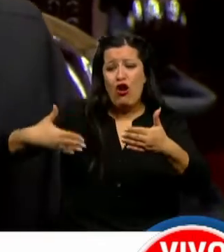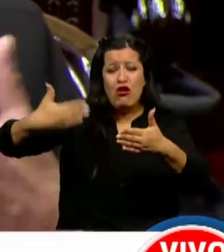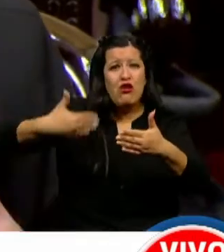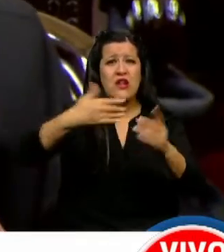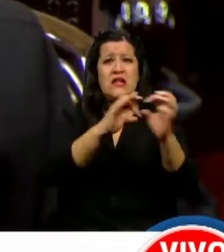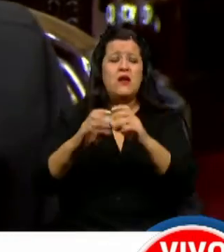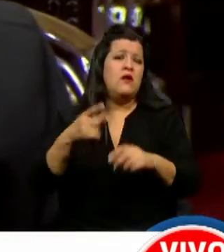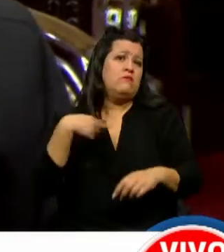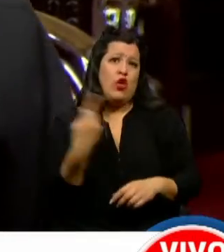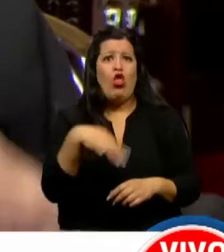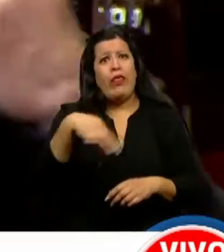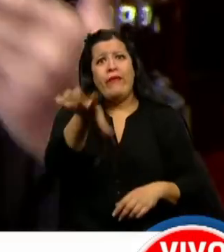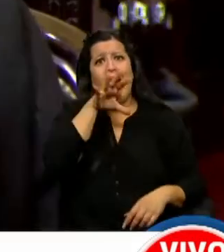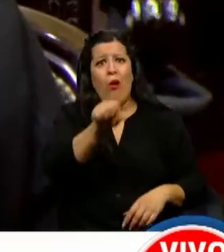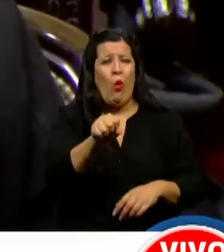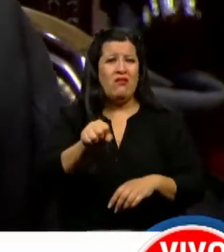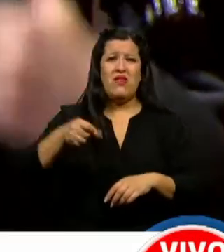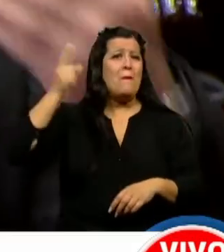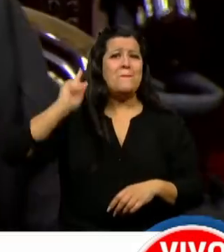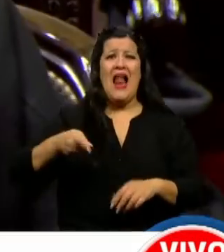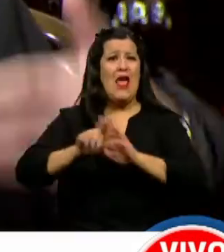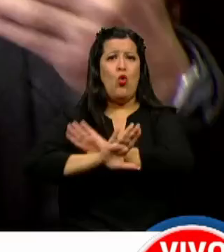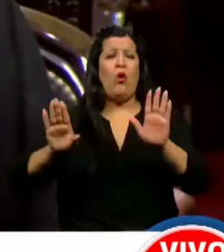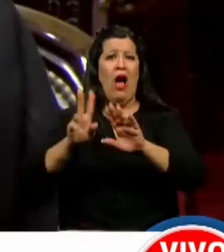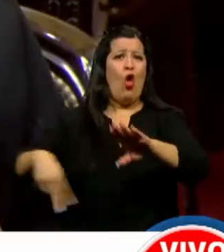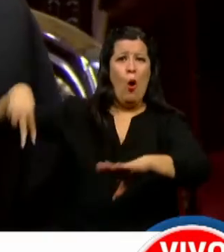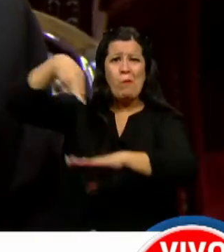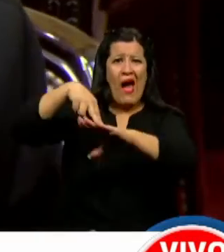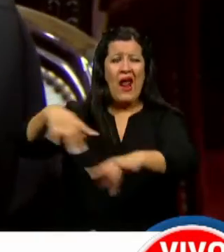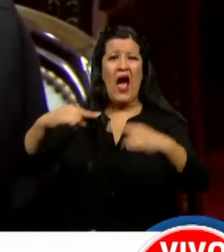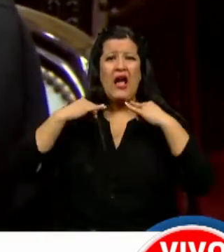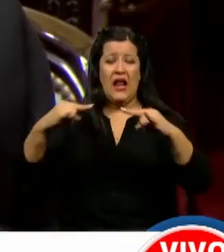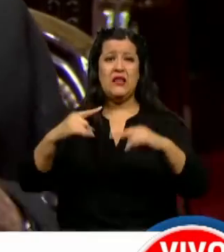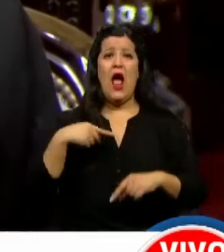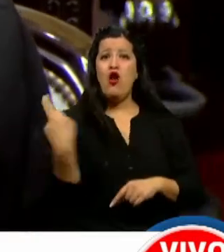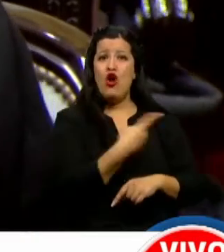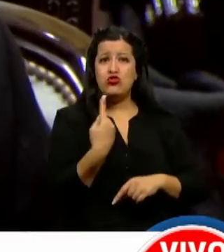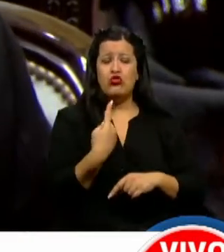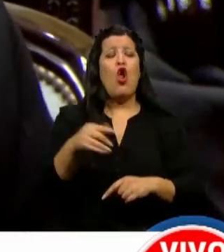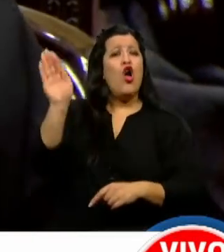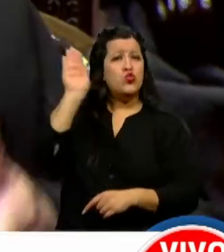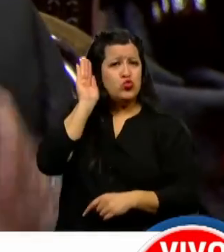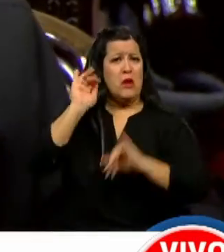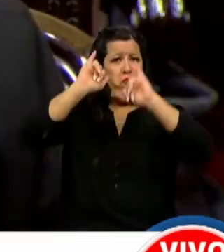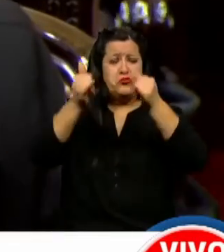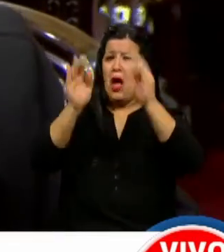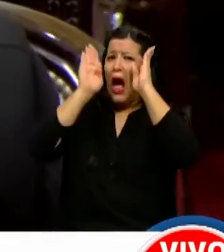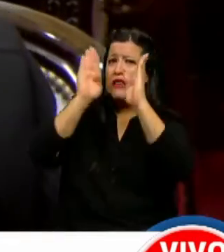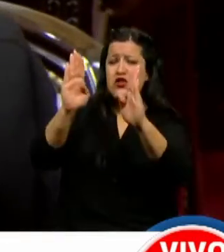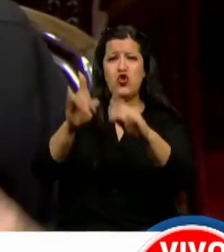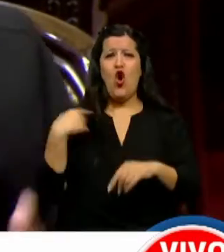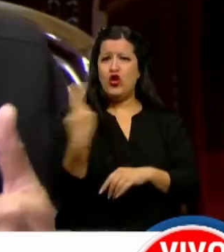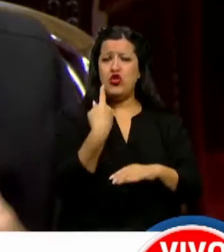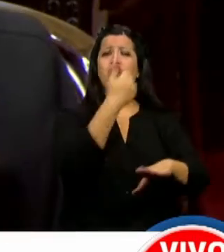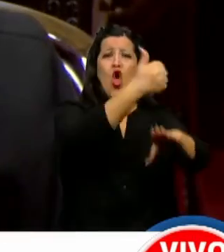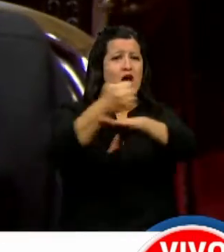que soportar a maleducados que se paran y gritan. Nosotros los escuchamos, nosotros